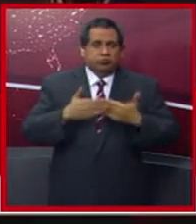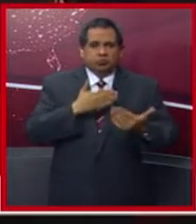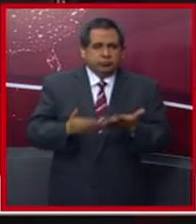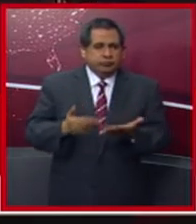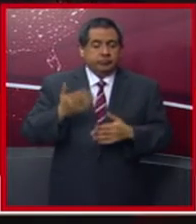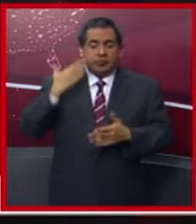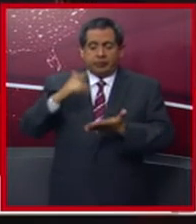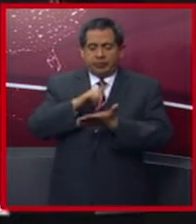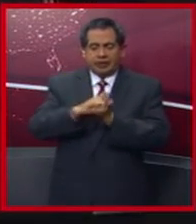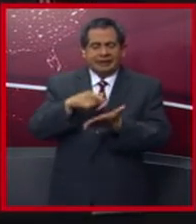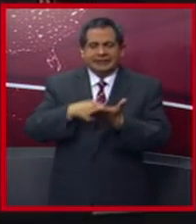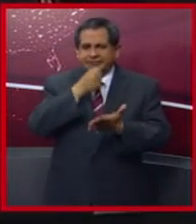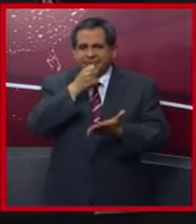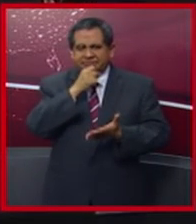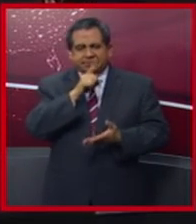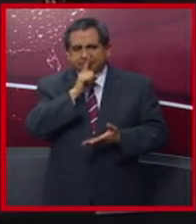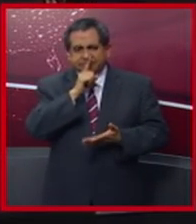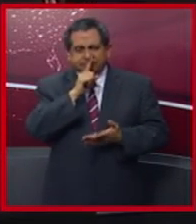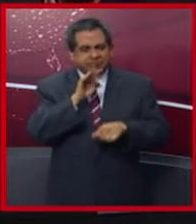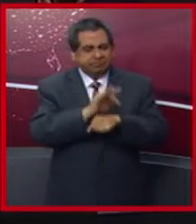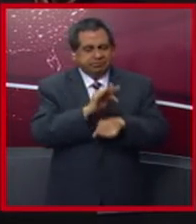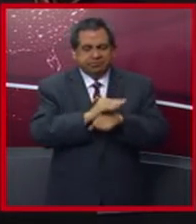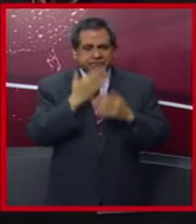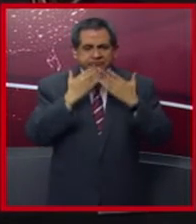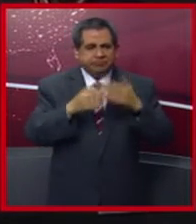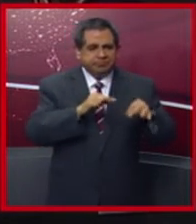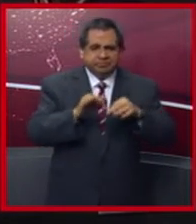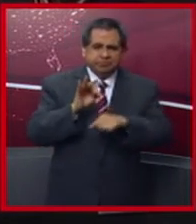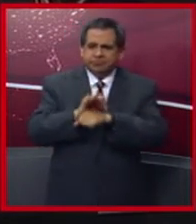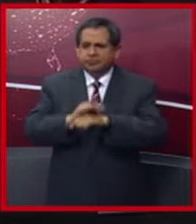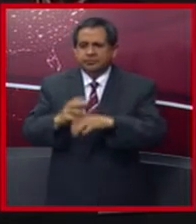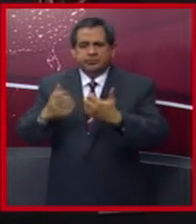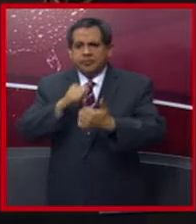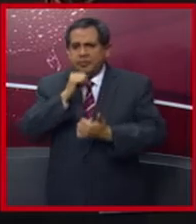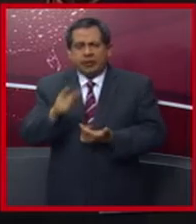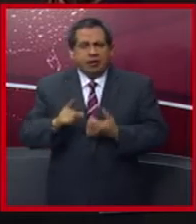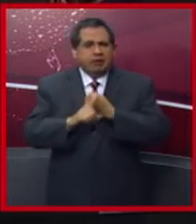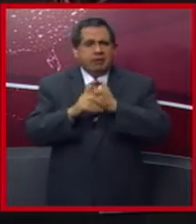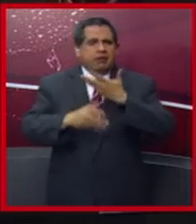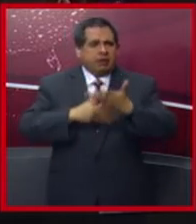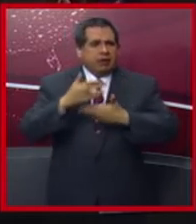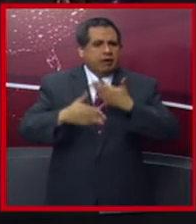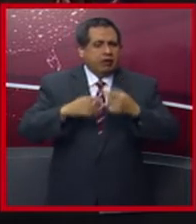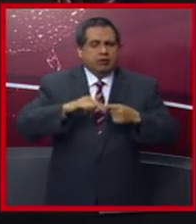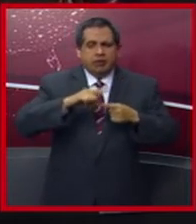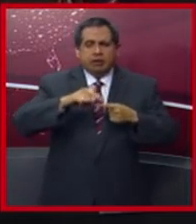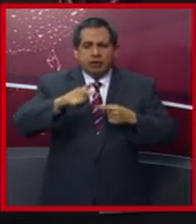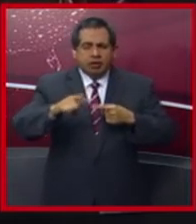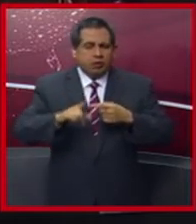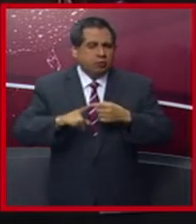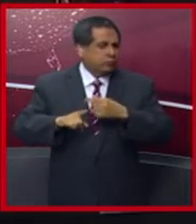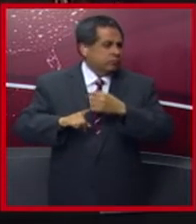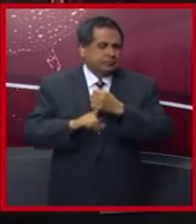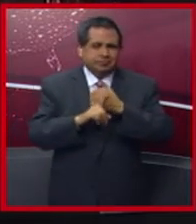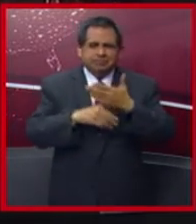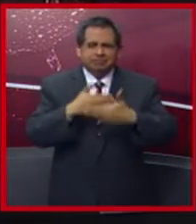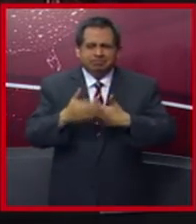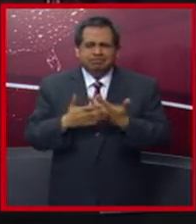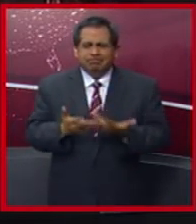del entorno del trabajador y del empresario, no daba ninguna solución. Venía a ahondar en vicios y a ahondar en situaciones